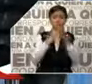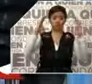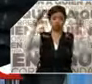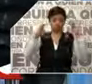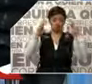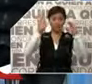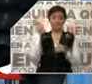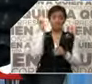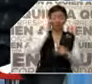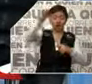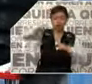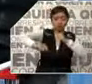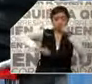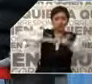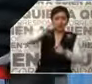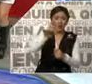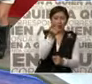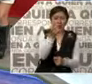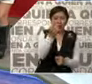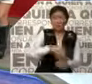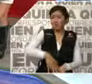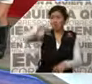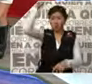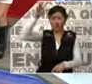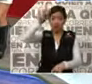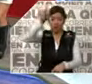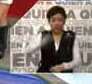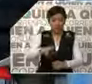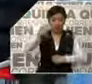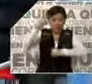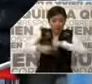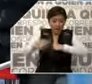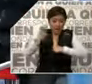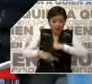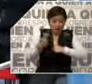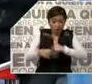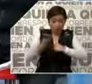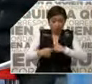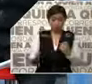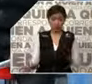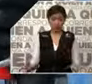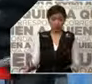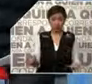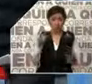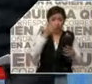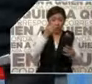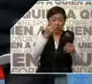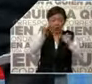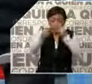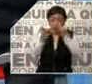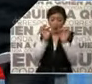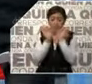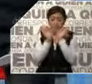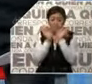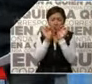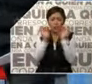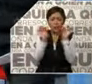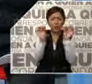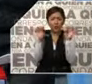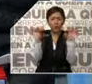muy mal amarrado. Hombre, estaba a punto de volar. Qué peligro más grande y más, viendo que es una pequeña cuerdita, muy delgadita, por cierto, la